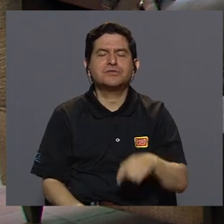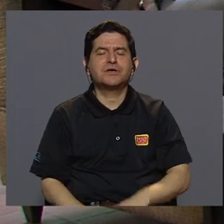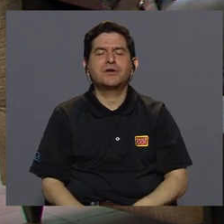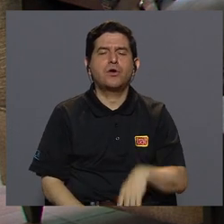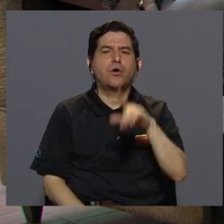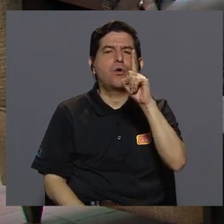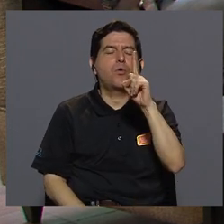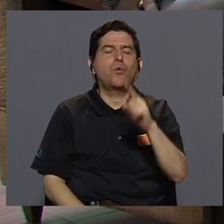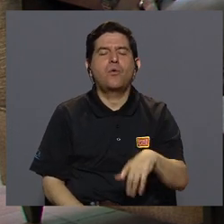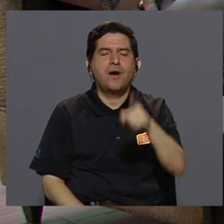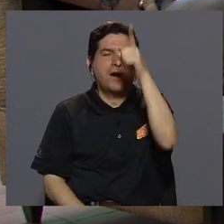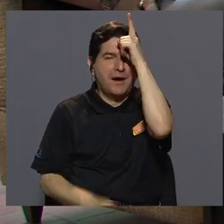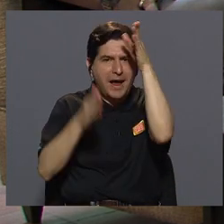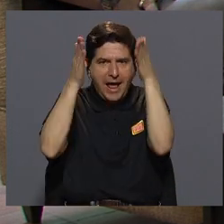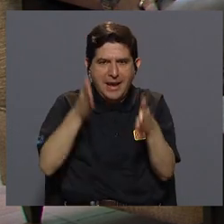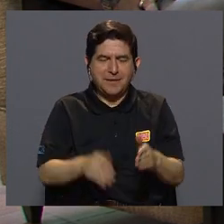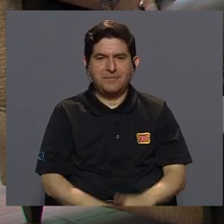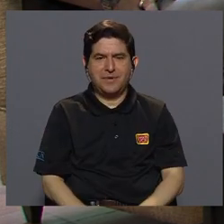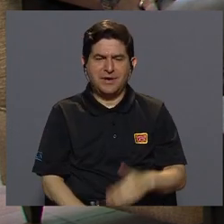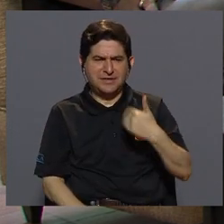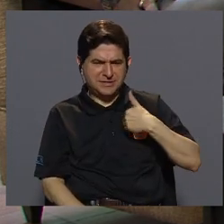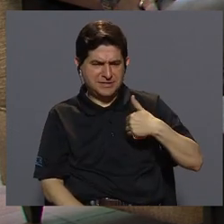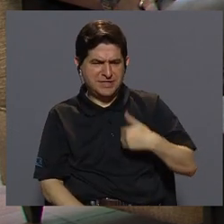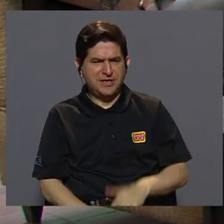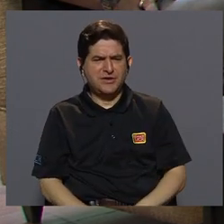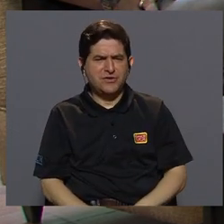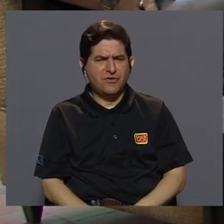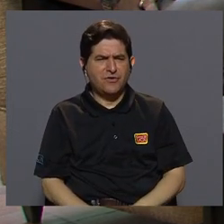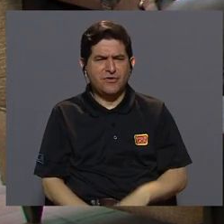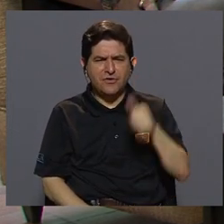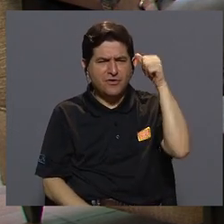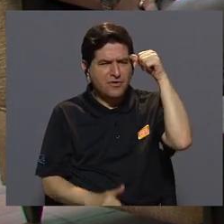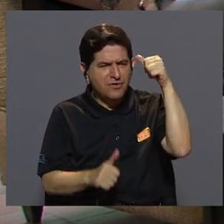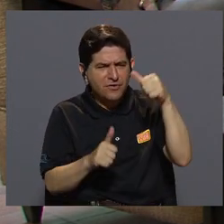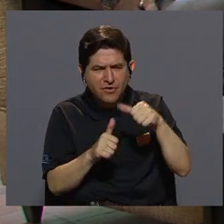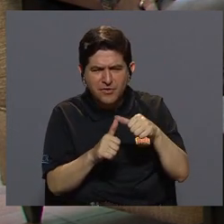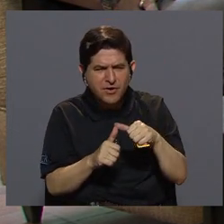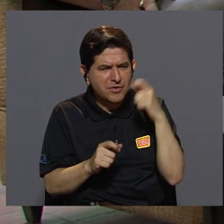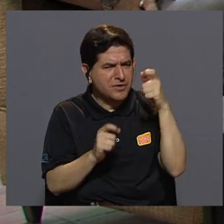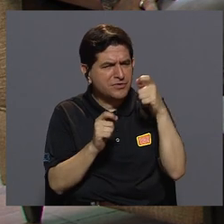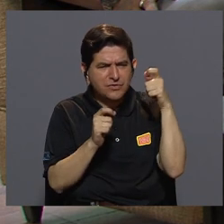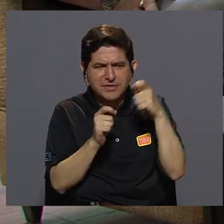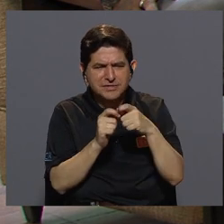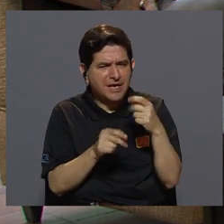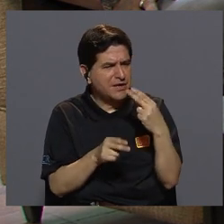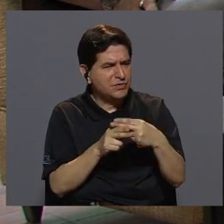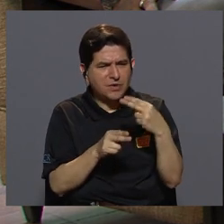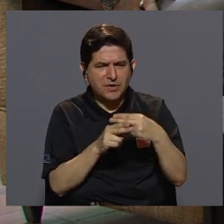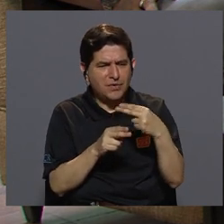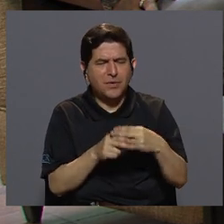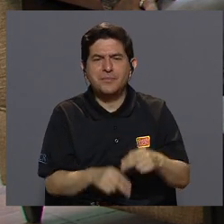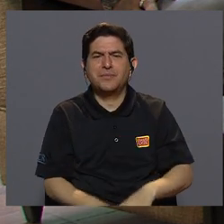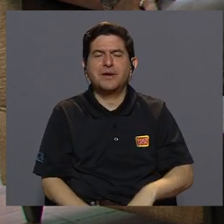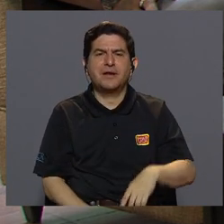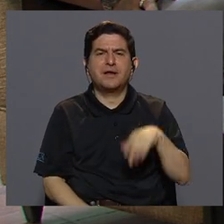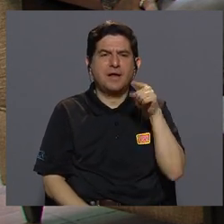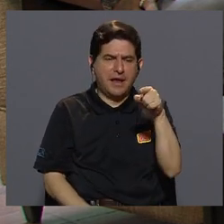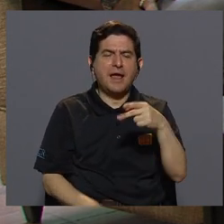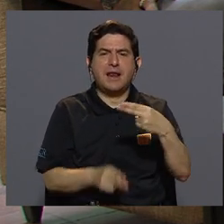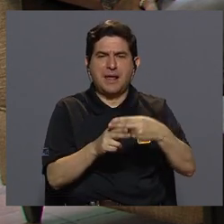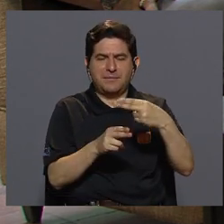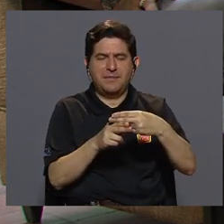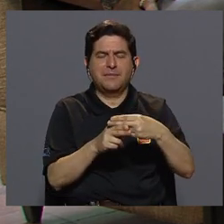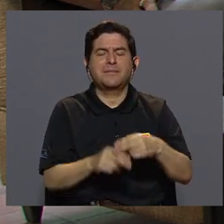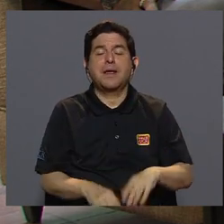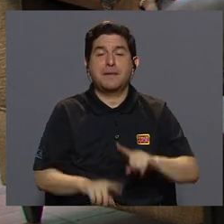un alemán, al señor Haydon. No, en este momento no me acuerdo el nombre de él. El apellido